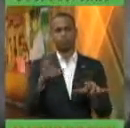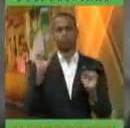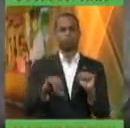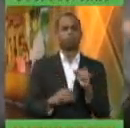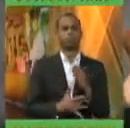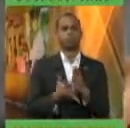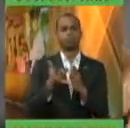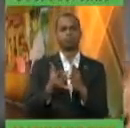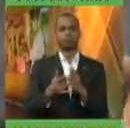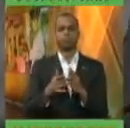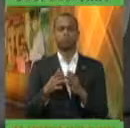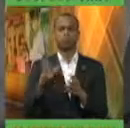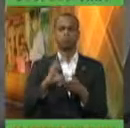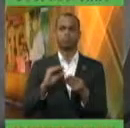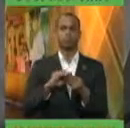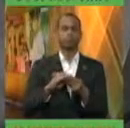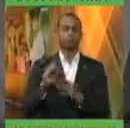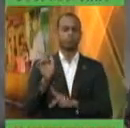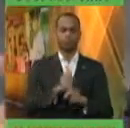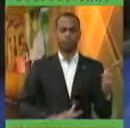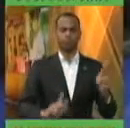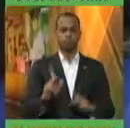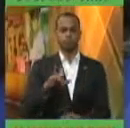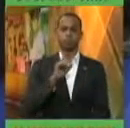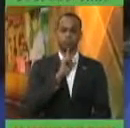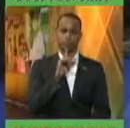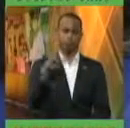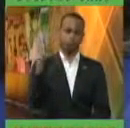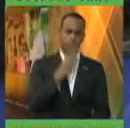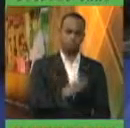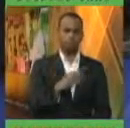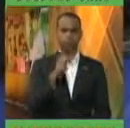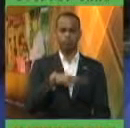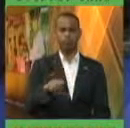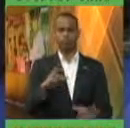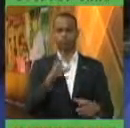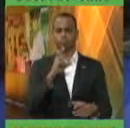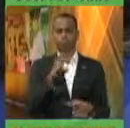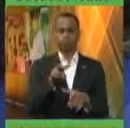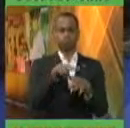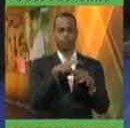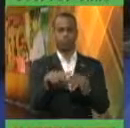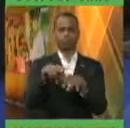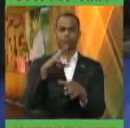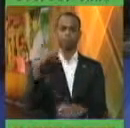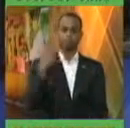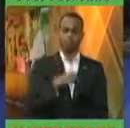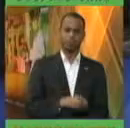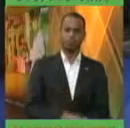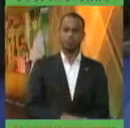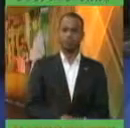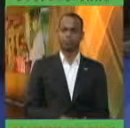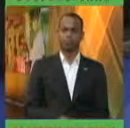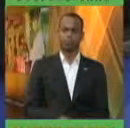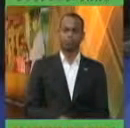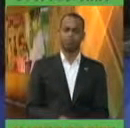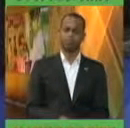tecnologías expresadas por el pueblo y son muy bonitas esos tubos del agua formidable yo